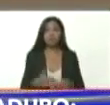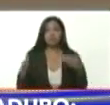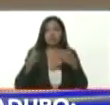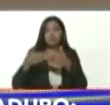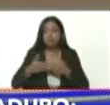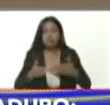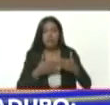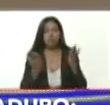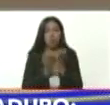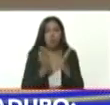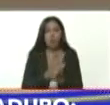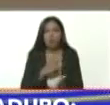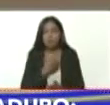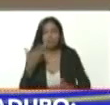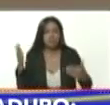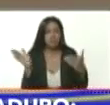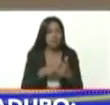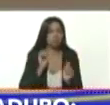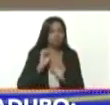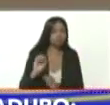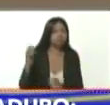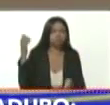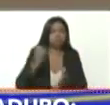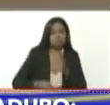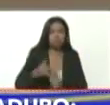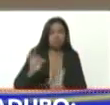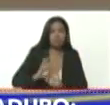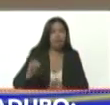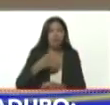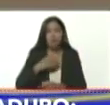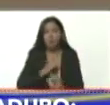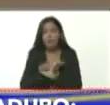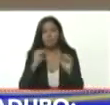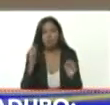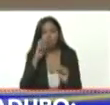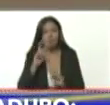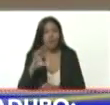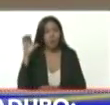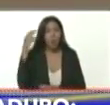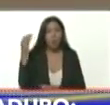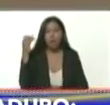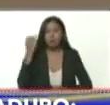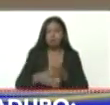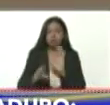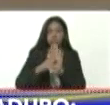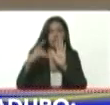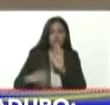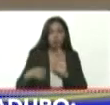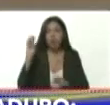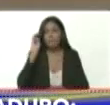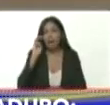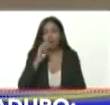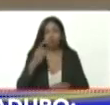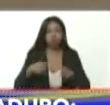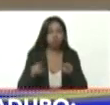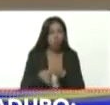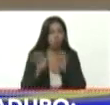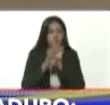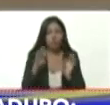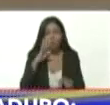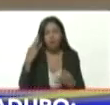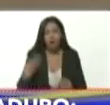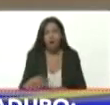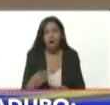escuelas, cerrando universidades, negándole cupo a los muchachos. Uno ve en Colombia negándole los derechos a los maestros, a las maestras,